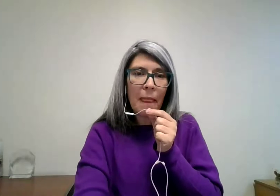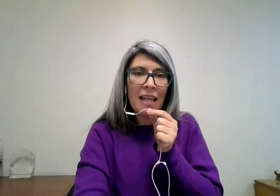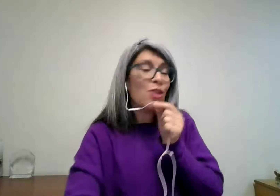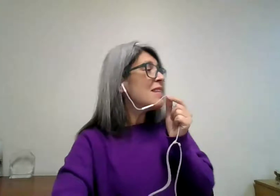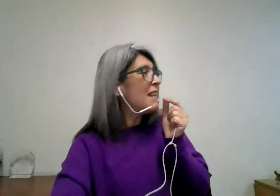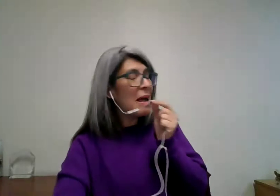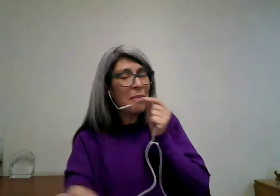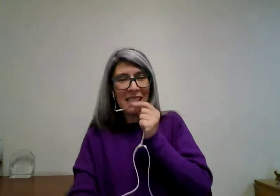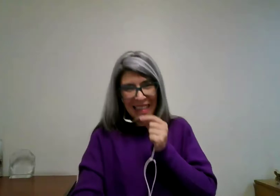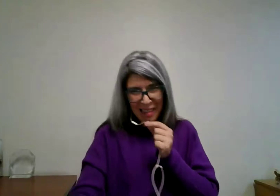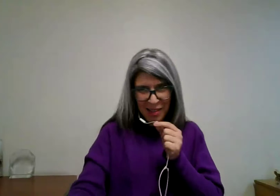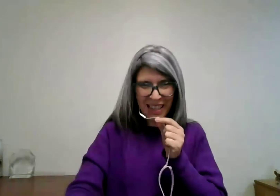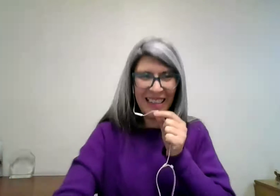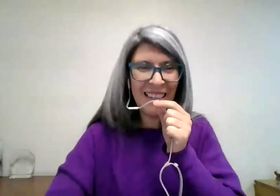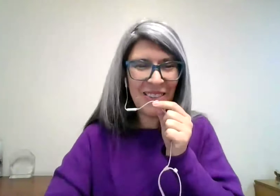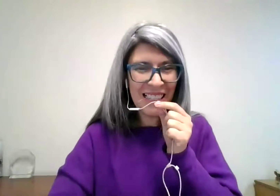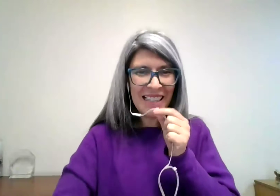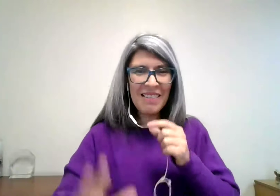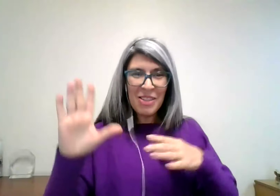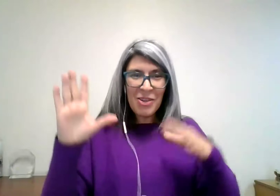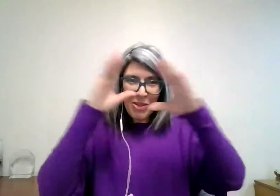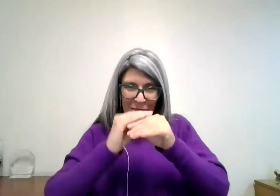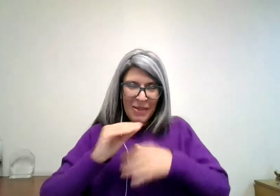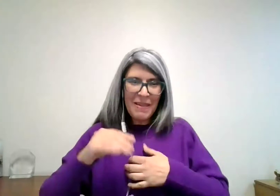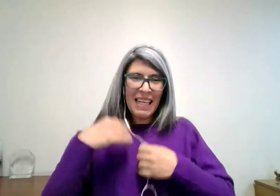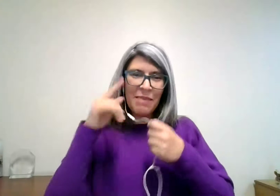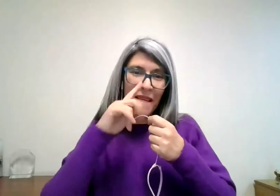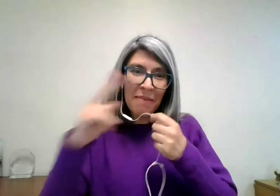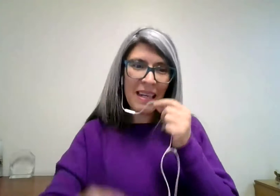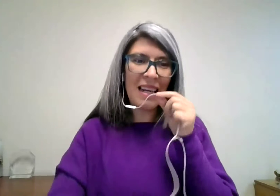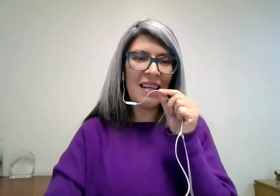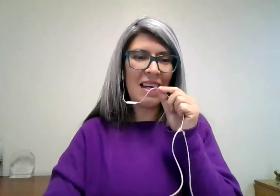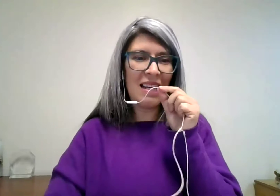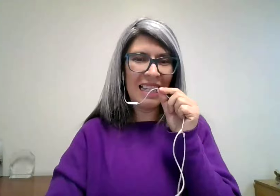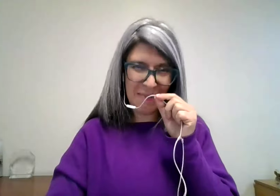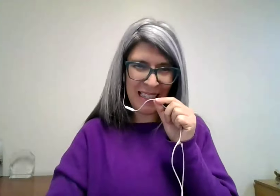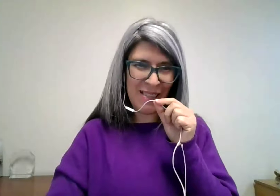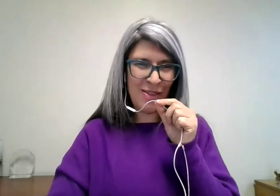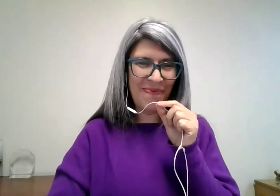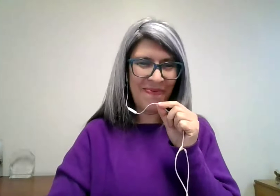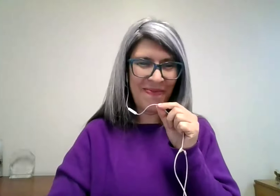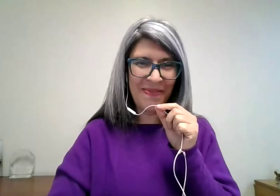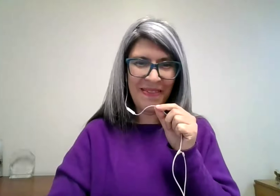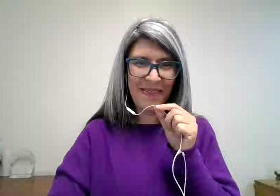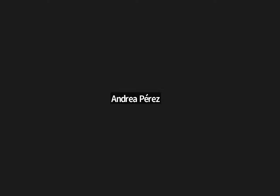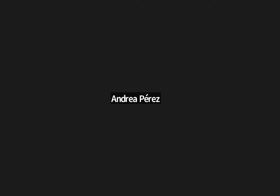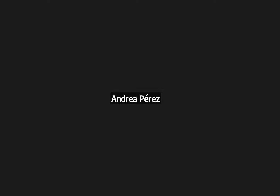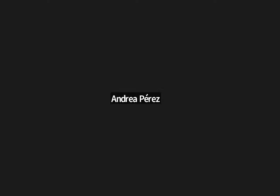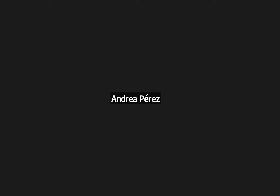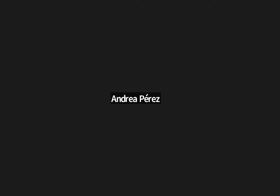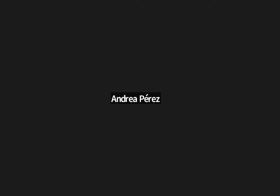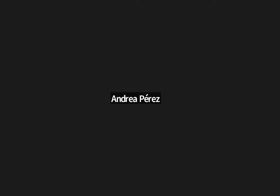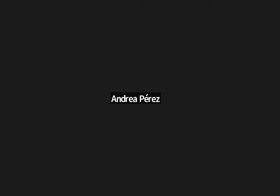Em, entonces la presentación agradezco y yo me oculto para que puedan ver a la interpretación.